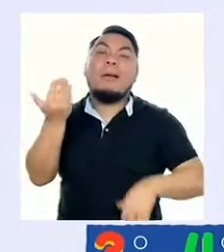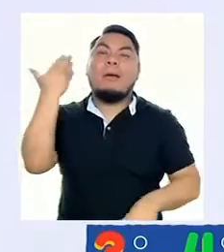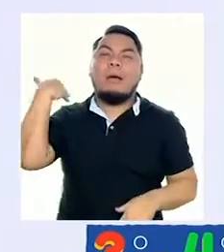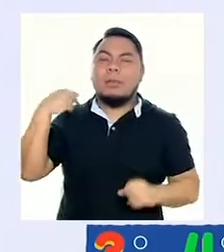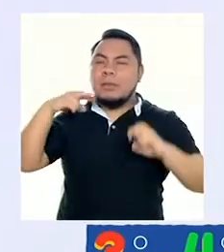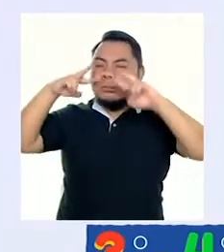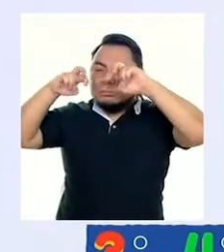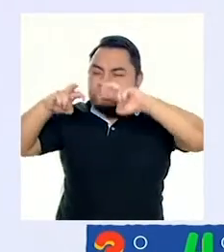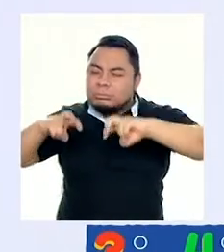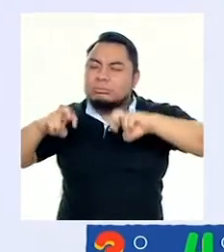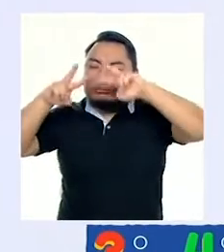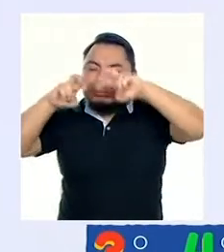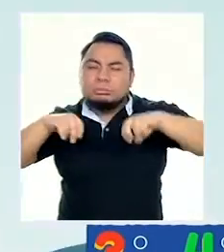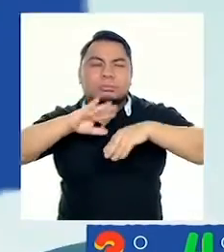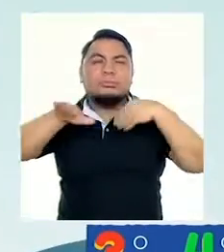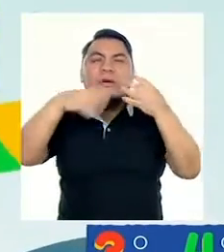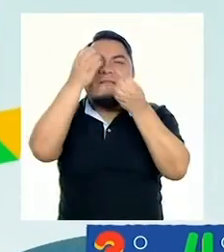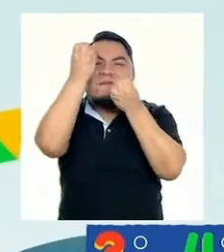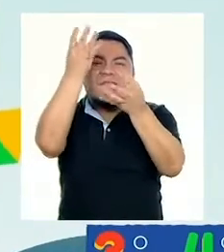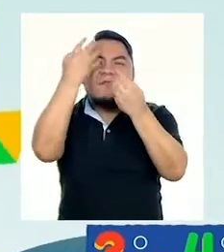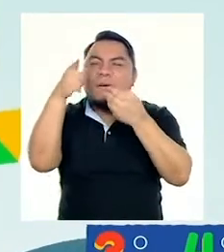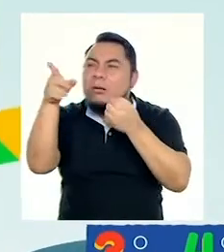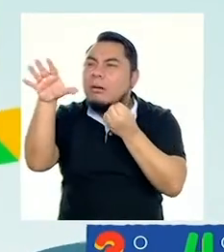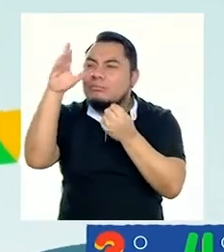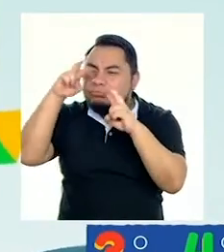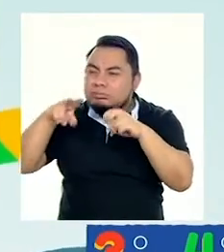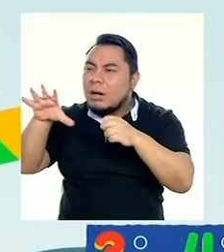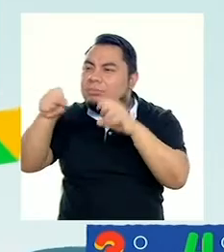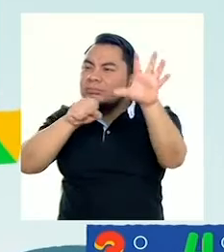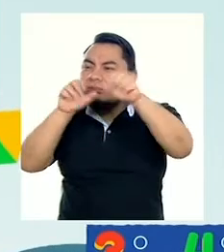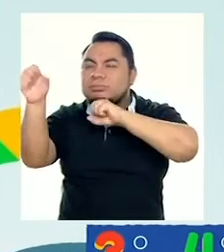investigado mucho y recolectar datos verdaderos de la